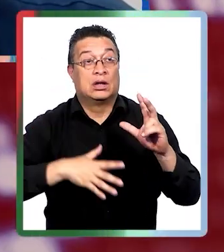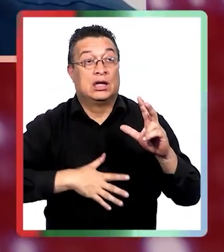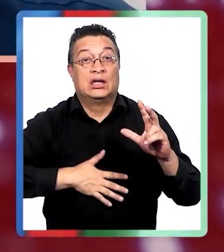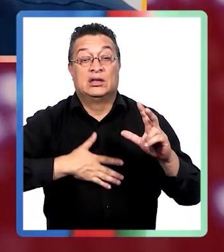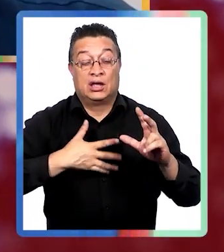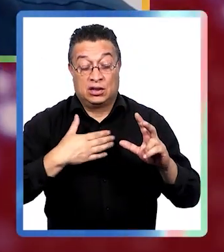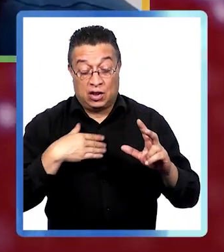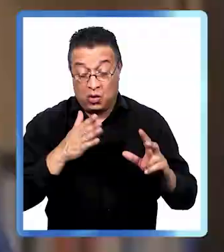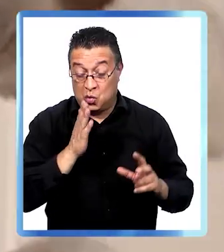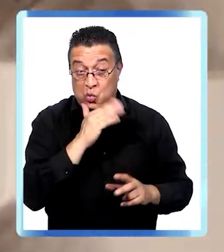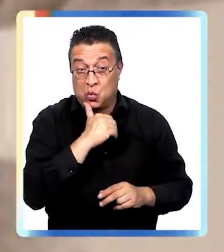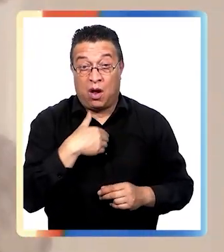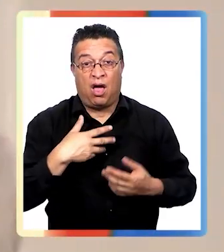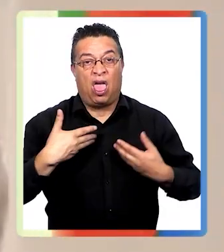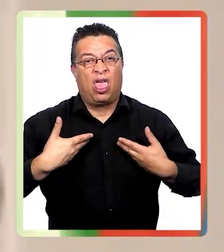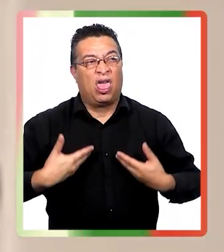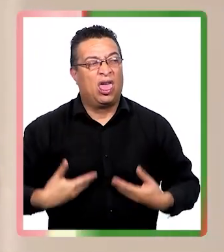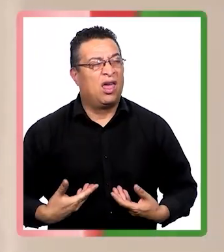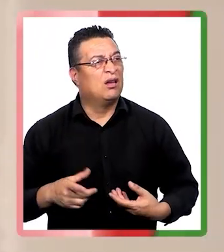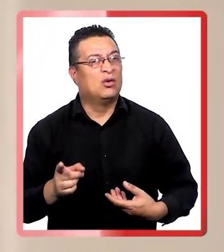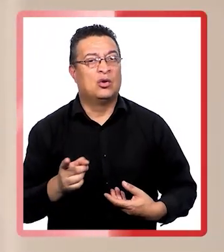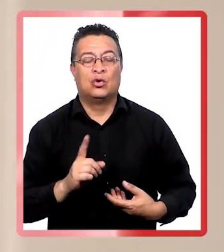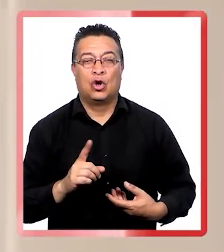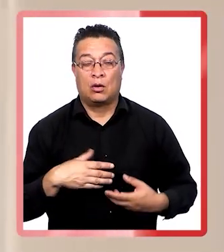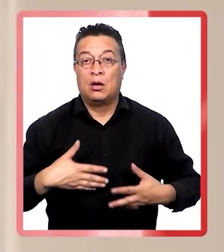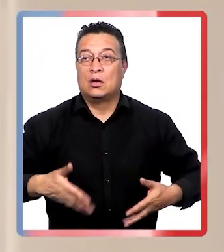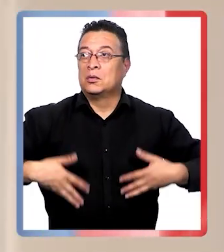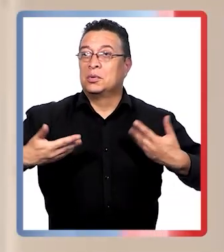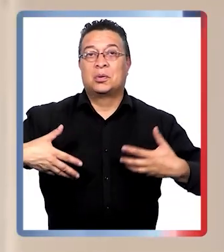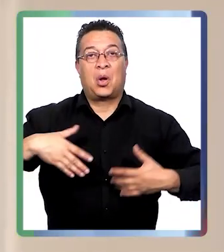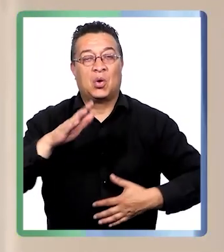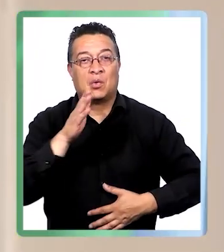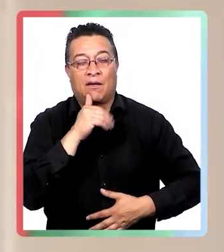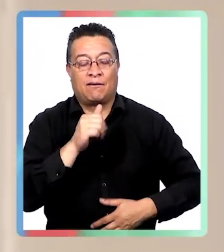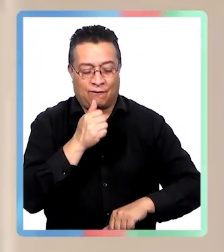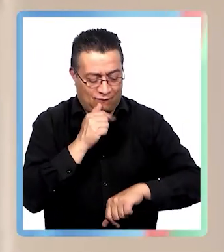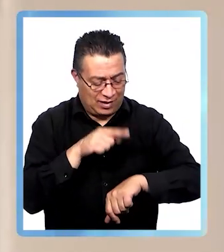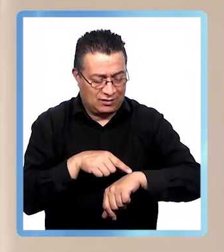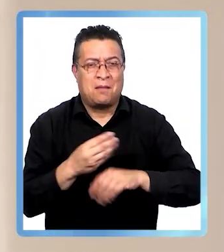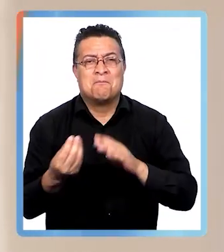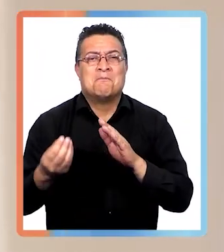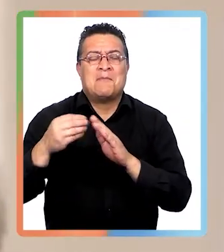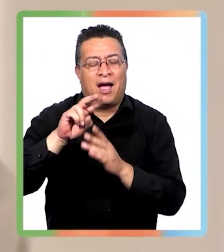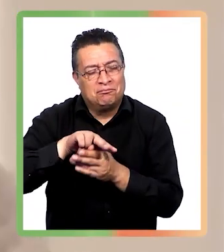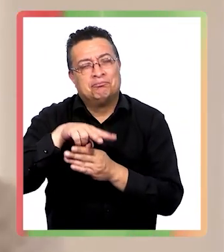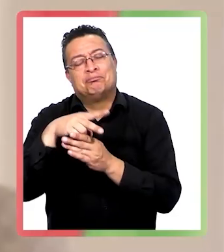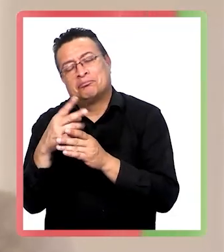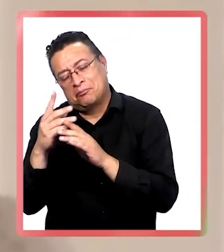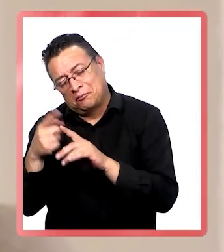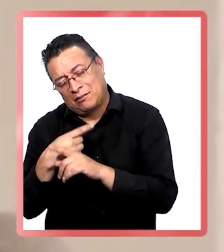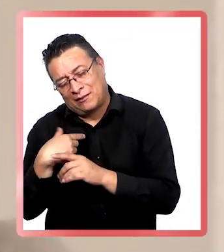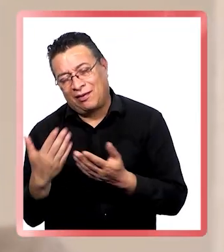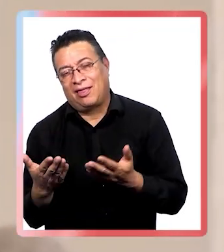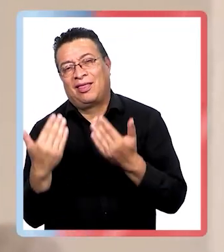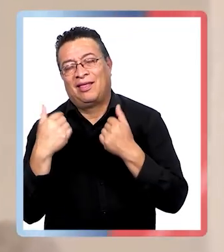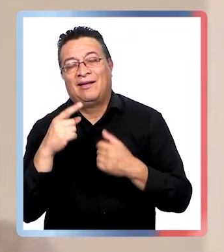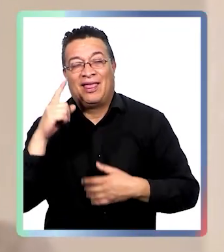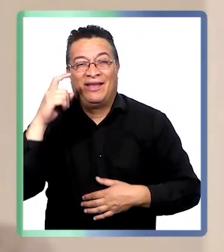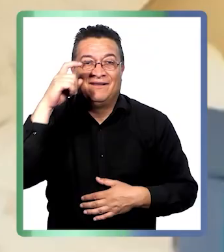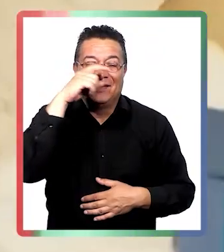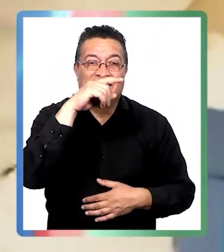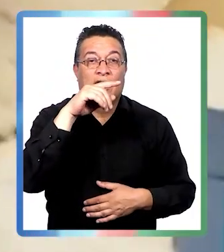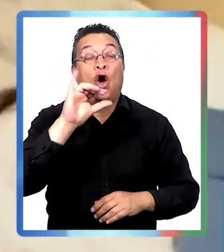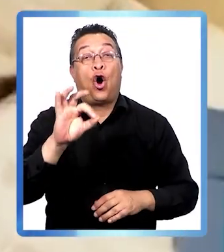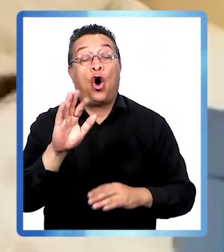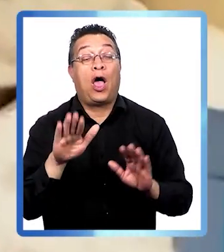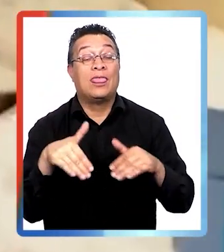despertarse y sentirse no descansados, ¿ya? No sentir que como que me faltó 2 horitas, 1 horita más, y les cuesta levantar. O